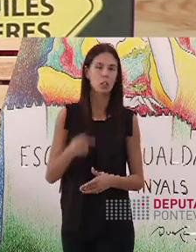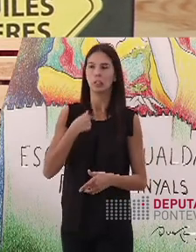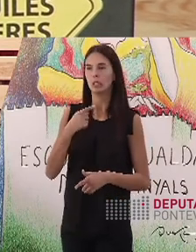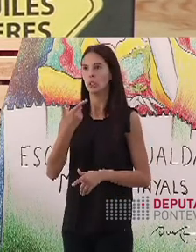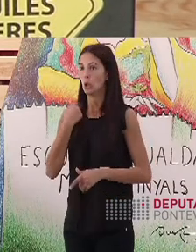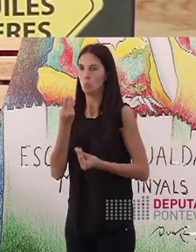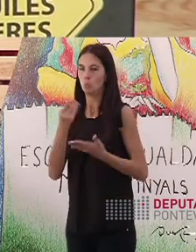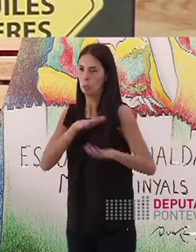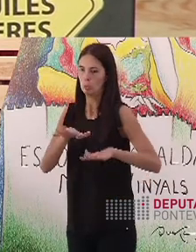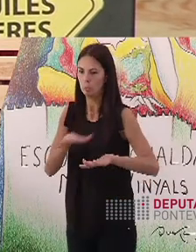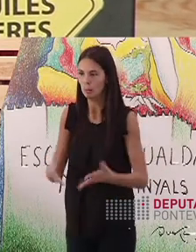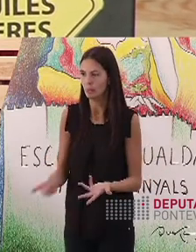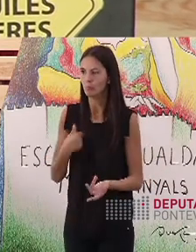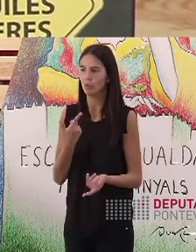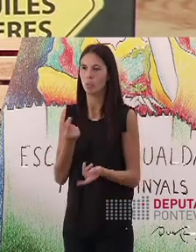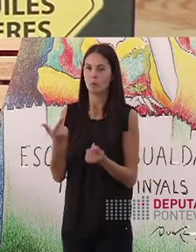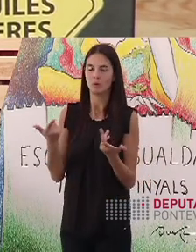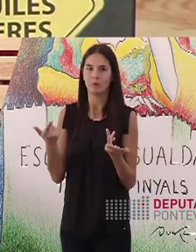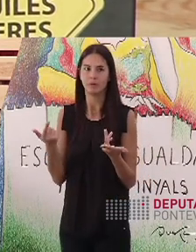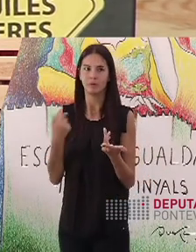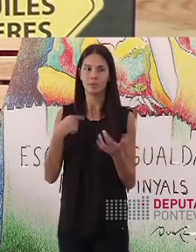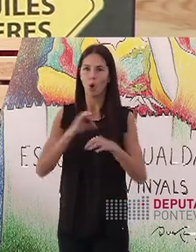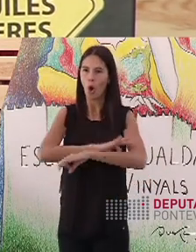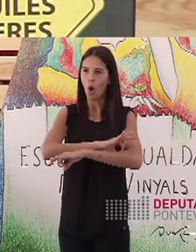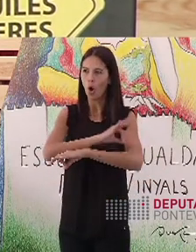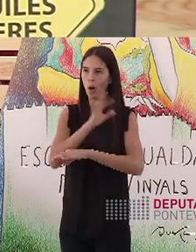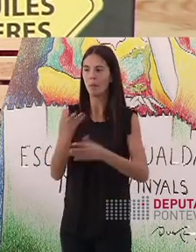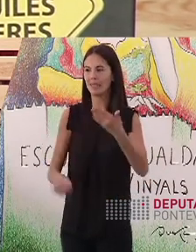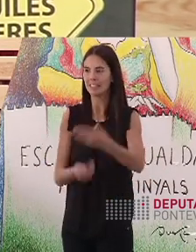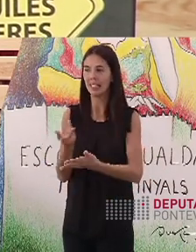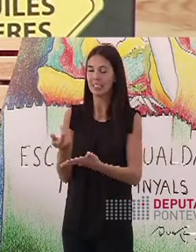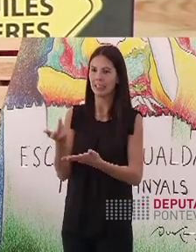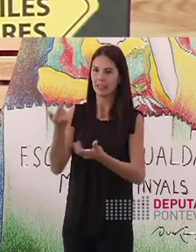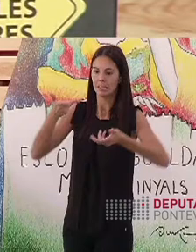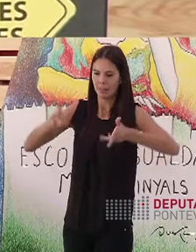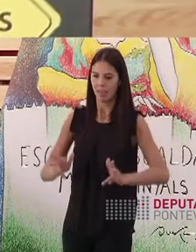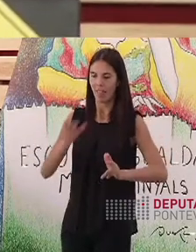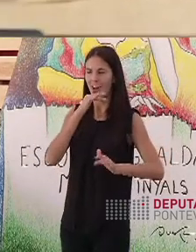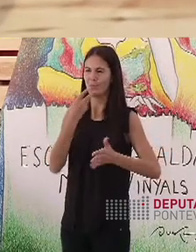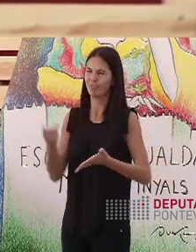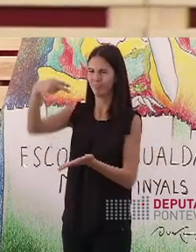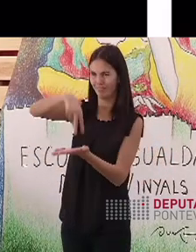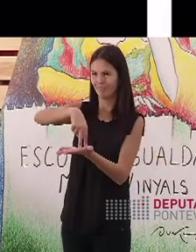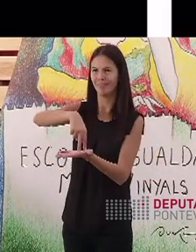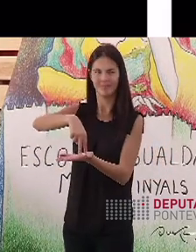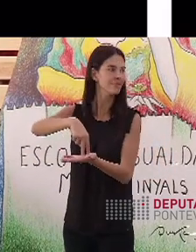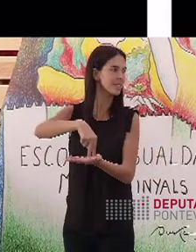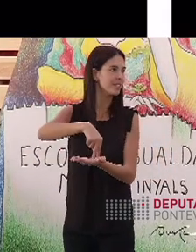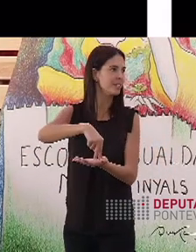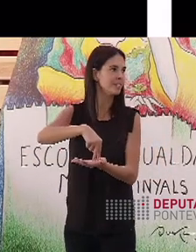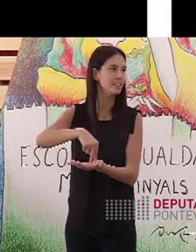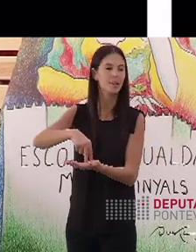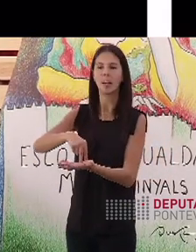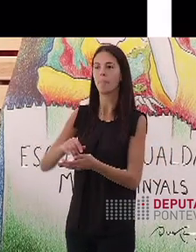inquieto e aparte eu teño así un pouco de toda a mañán de estar aí sentada, vou me levantar e, perfecto, e